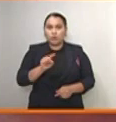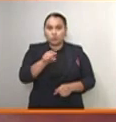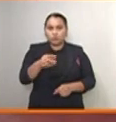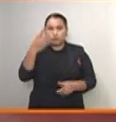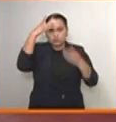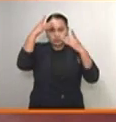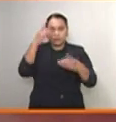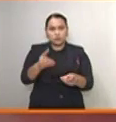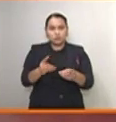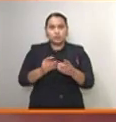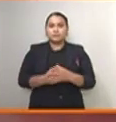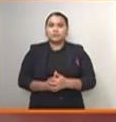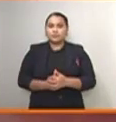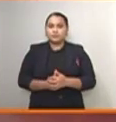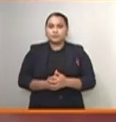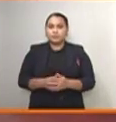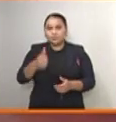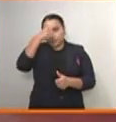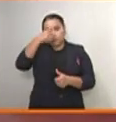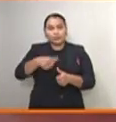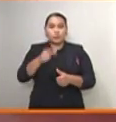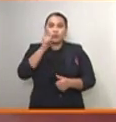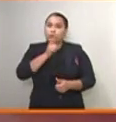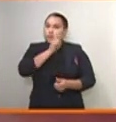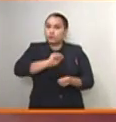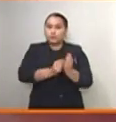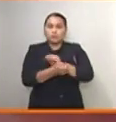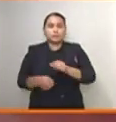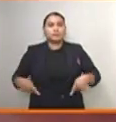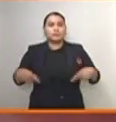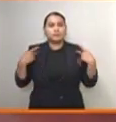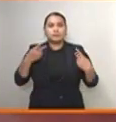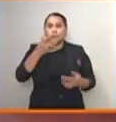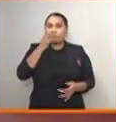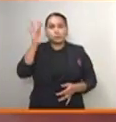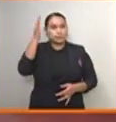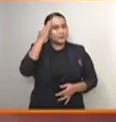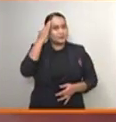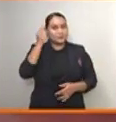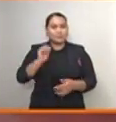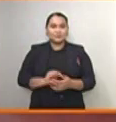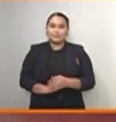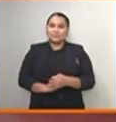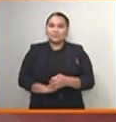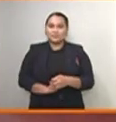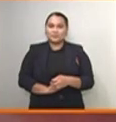con Apostemos, vos decidís. No olvide que el loto te cambia la vida y tu suerte lo sabe.